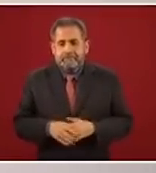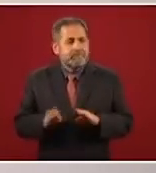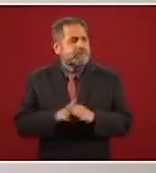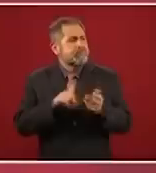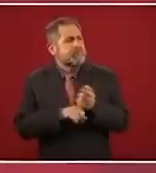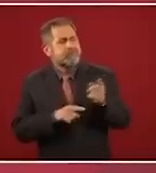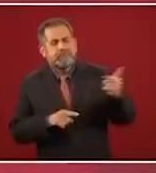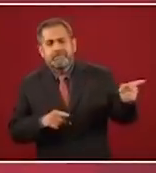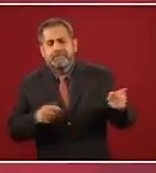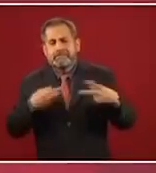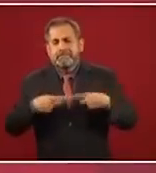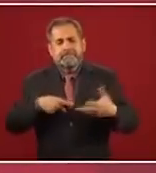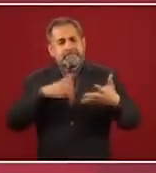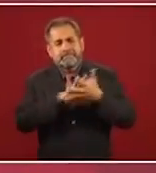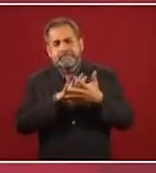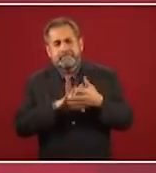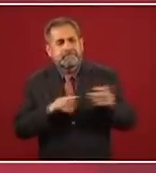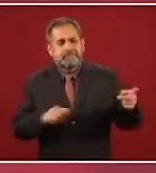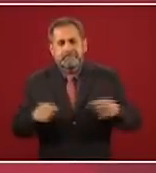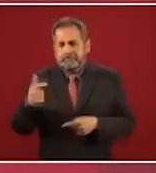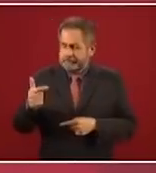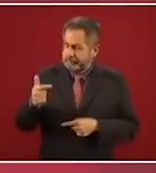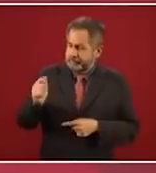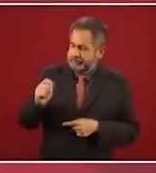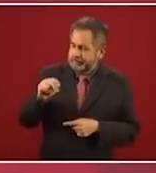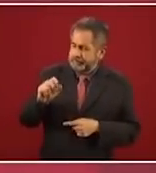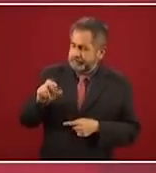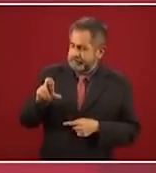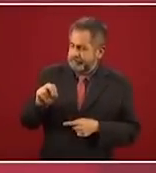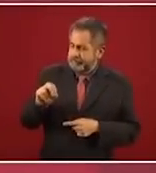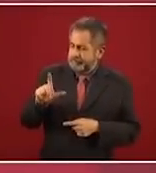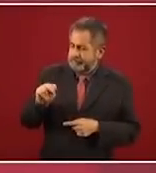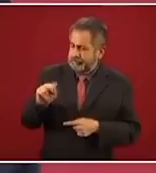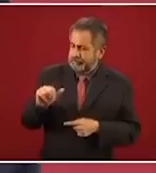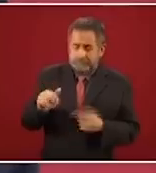preso? Genaro Luna.